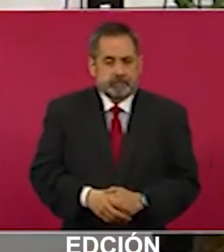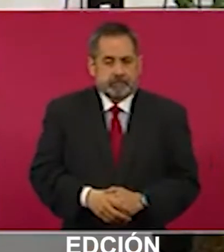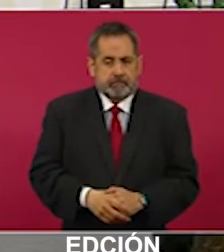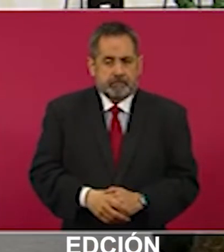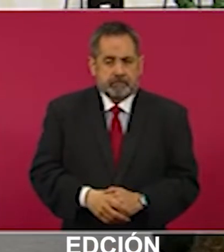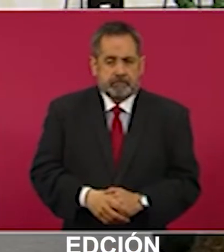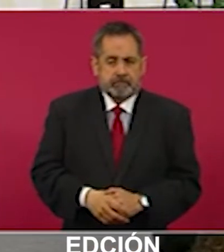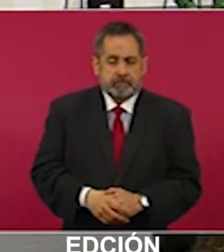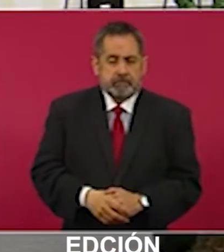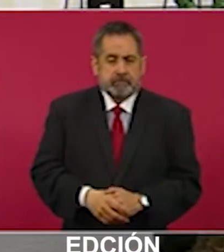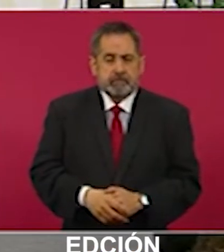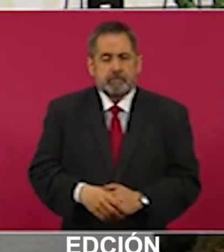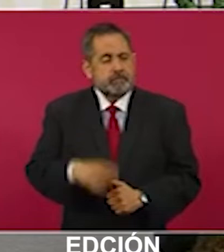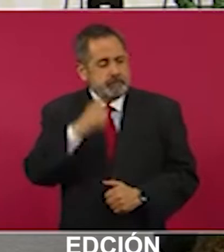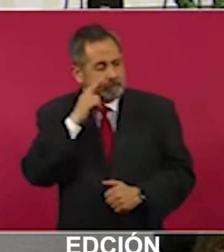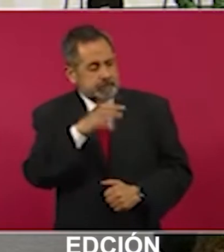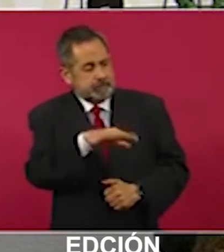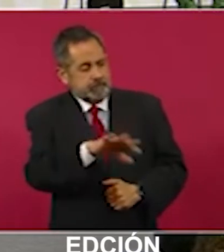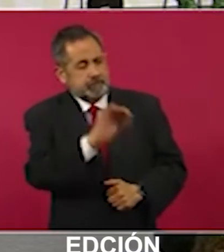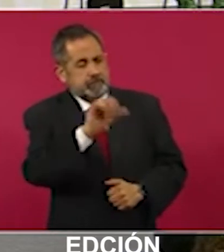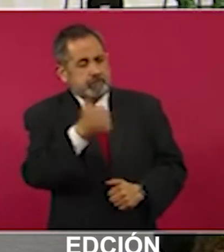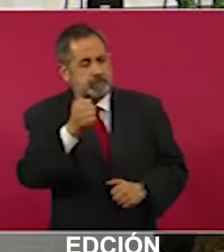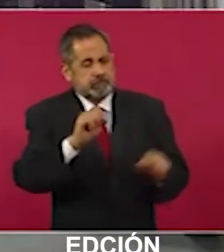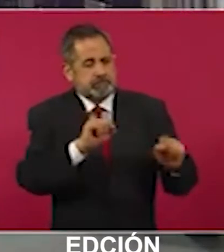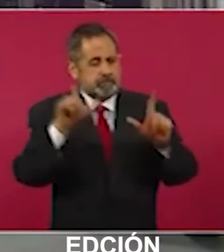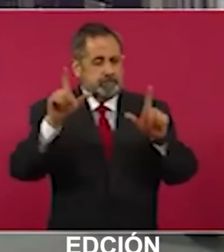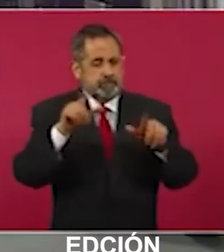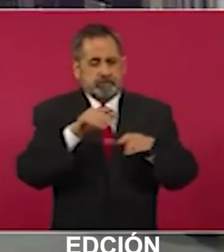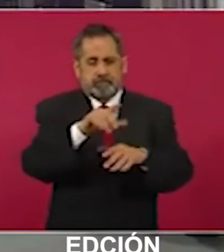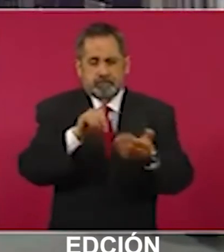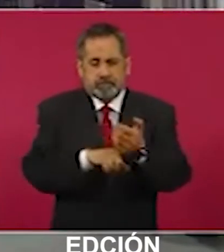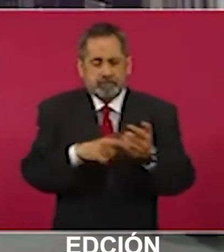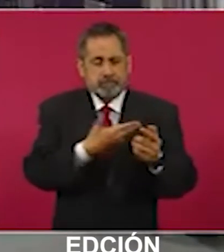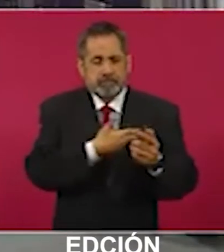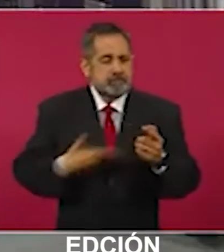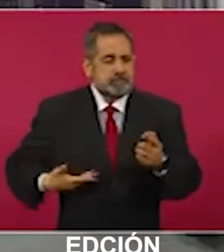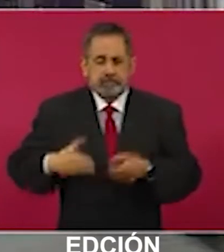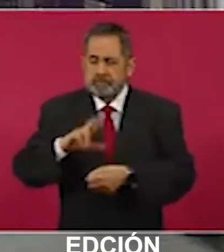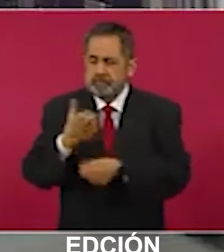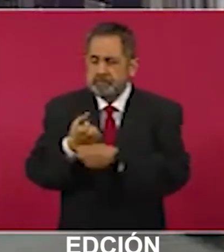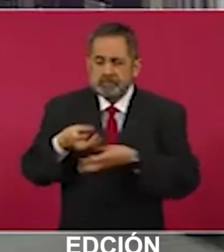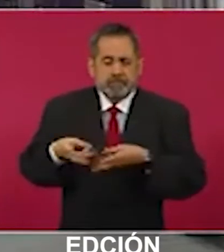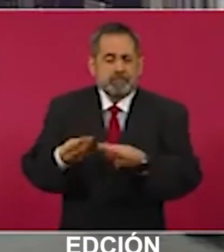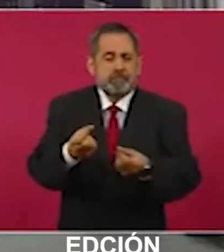Gracias, presidente. Entonces, a ver si tiene lo de presidencia. Eso también es importante,